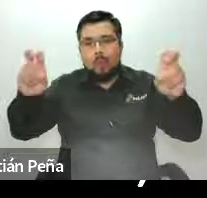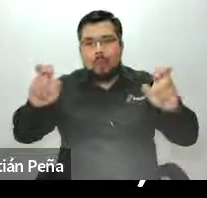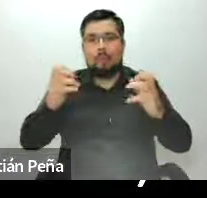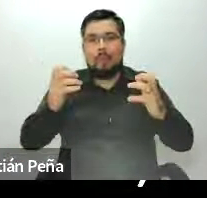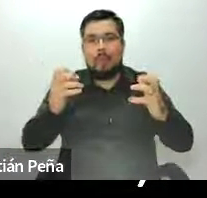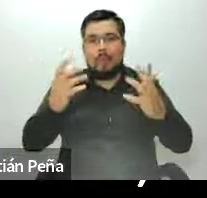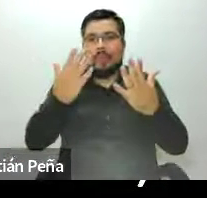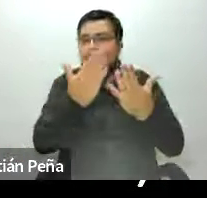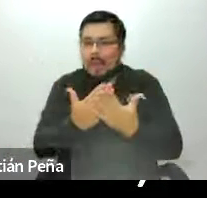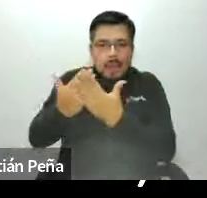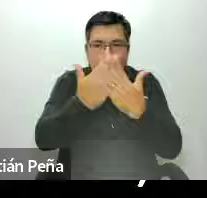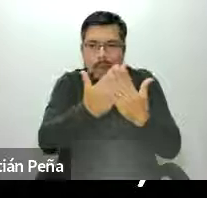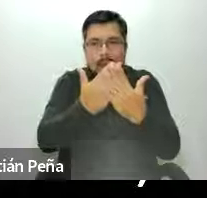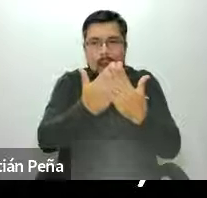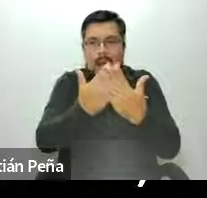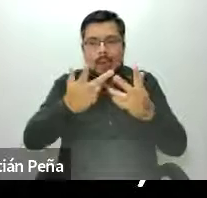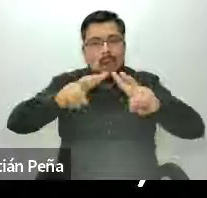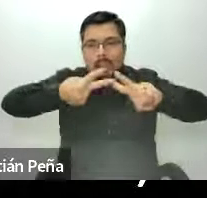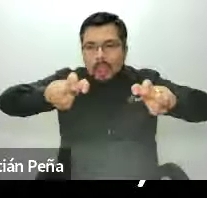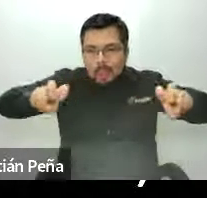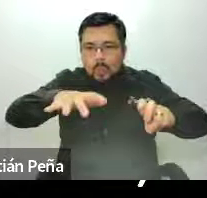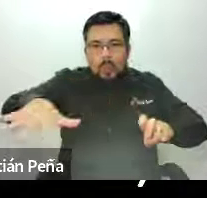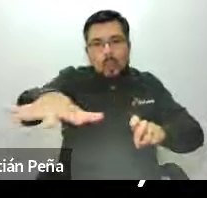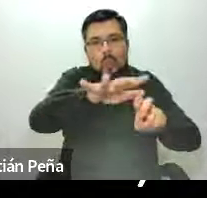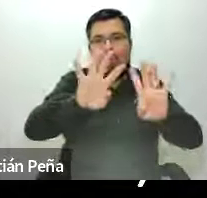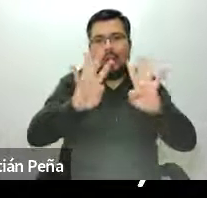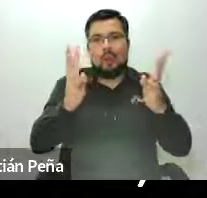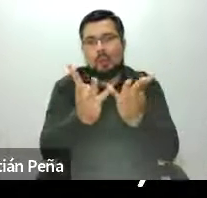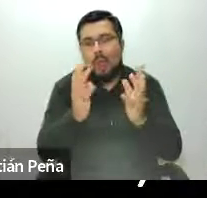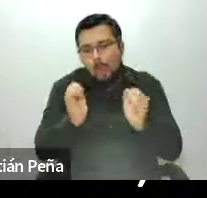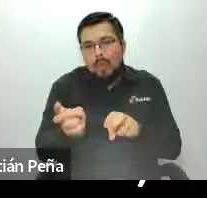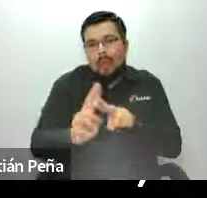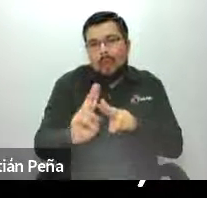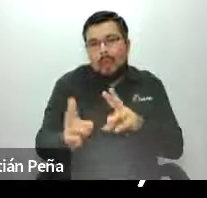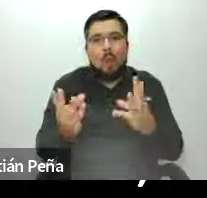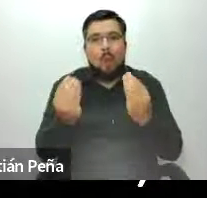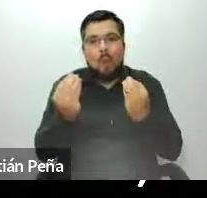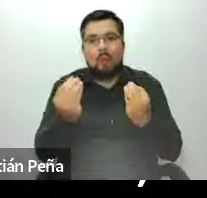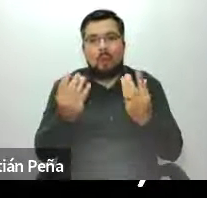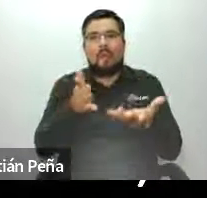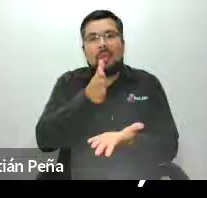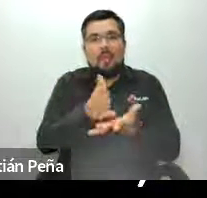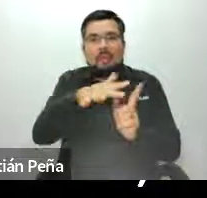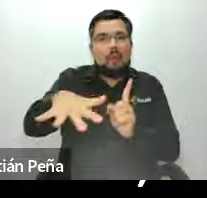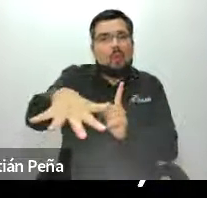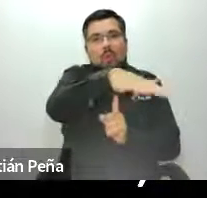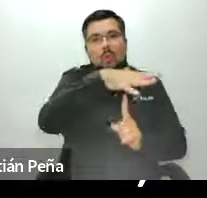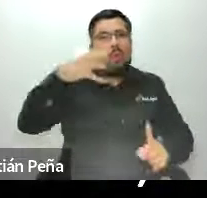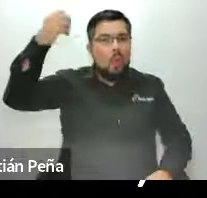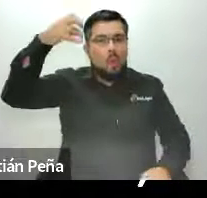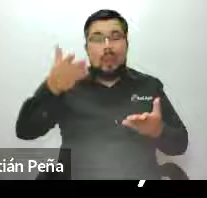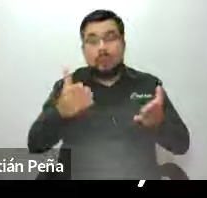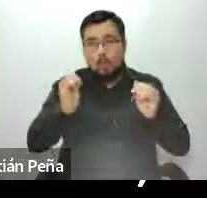sociedad propia, ¿no es cierto? Que se está viendo. Que se puede hacer, por supuesto que uno tiene que contextualizar los aprendizajes y eso es factible de hacer,